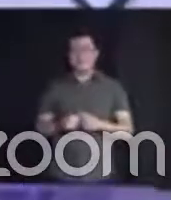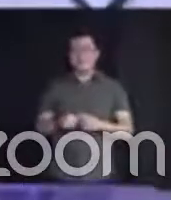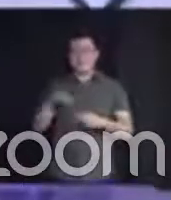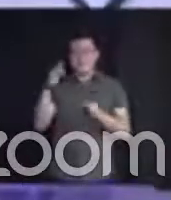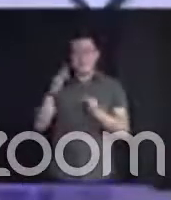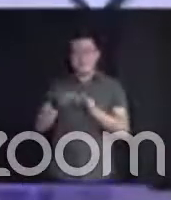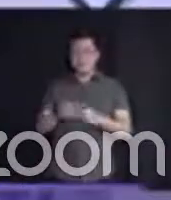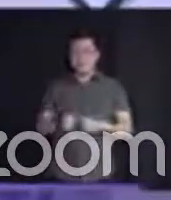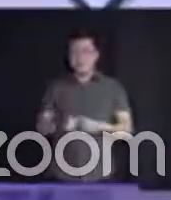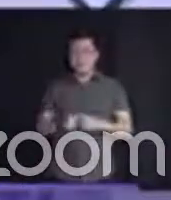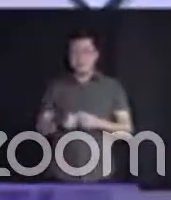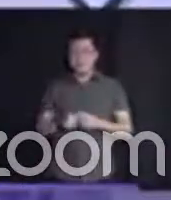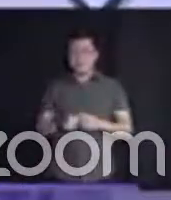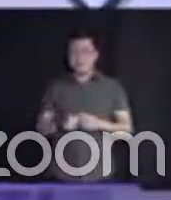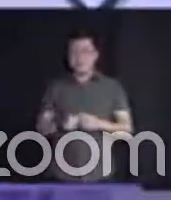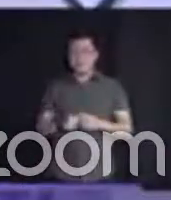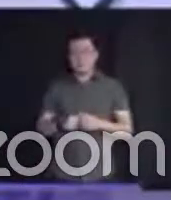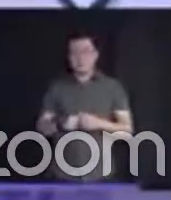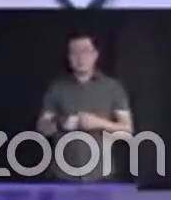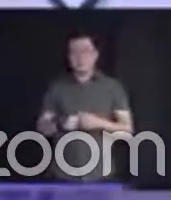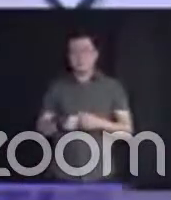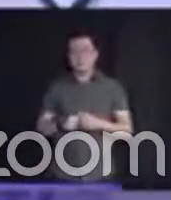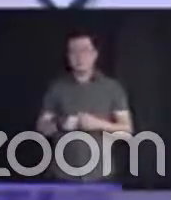¿Listos? Bueno, pues...